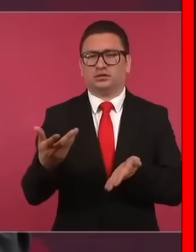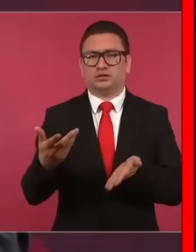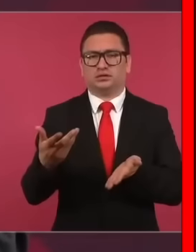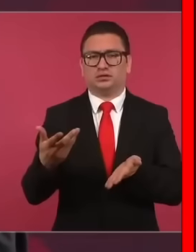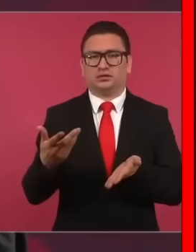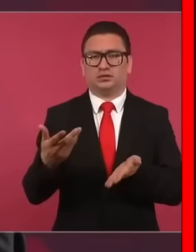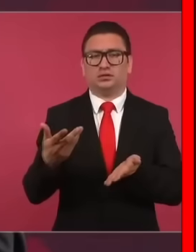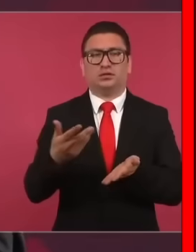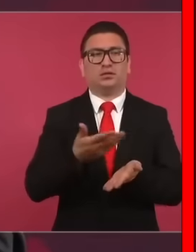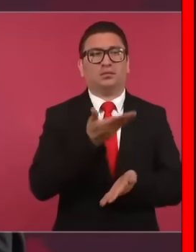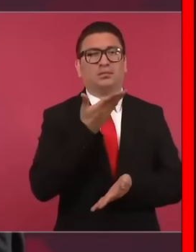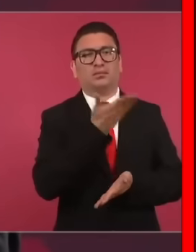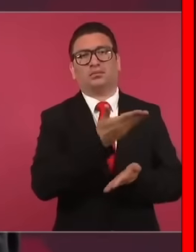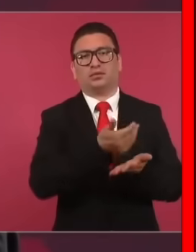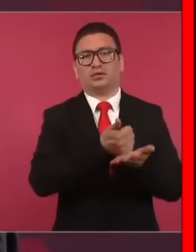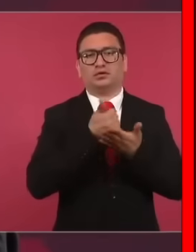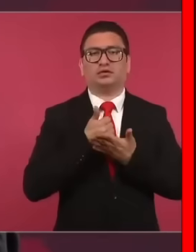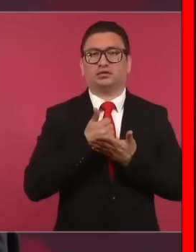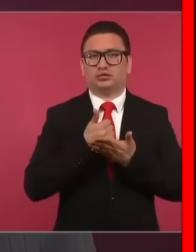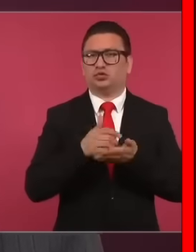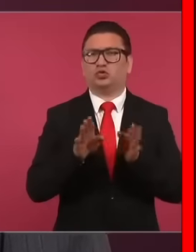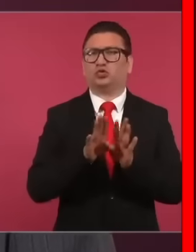era pedir ayuda, pero sin